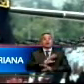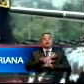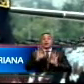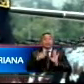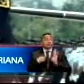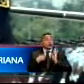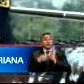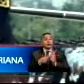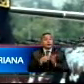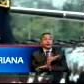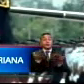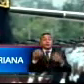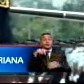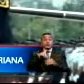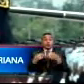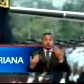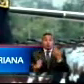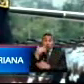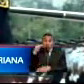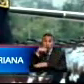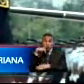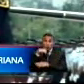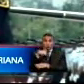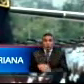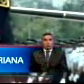demostrado que en este nuevo Ecuador